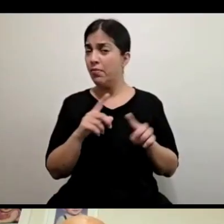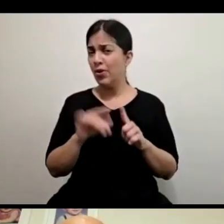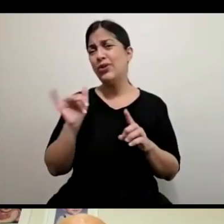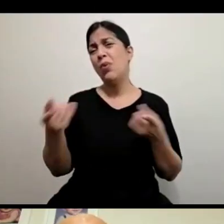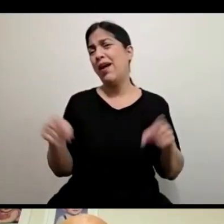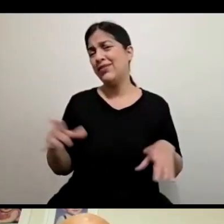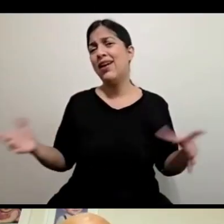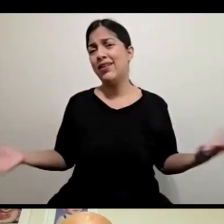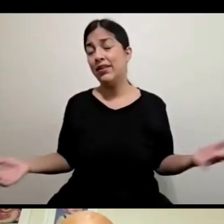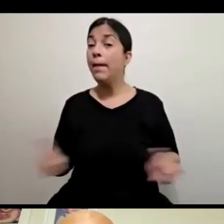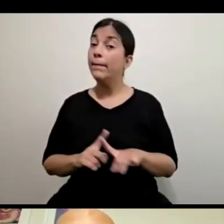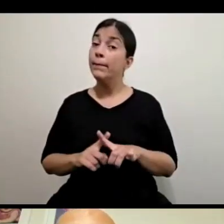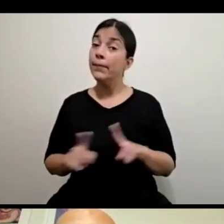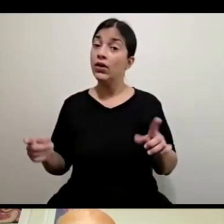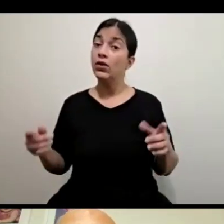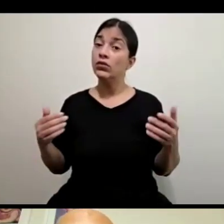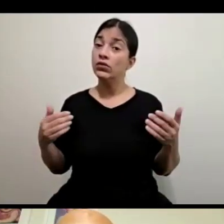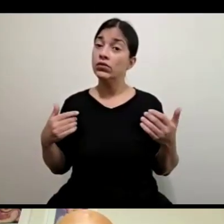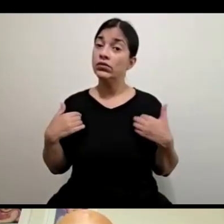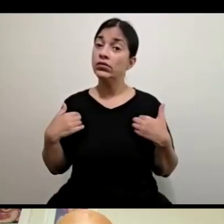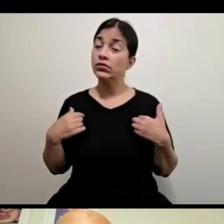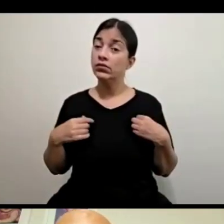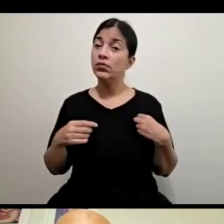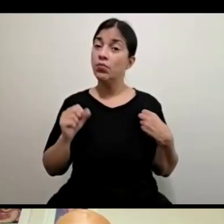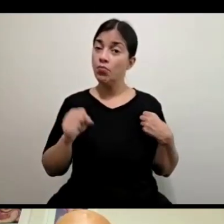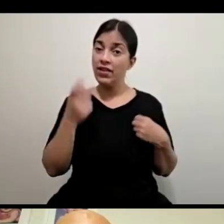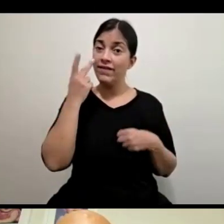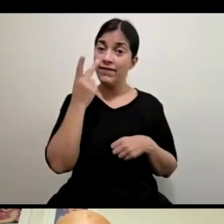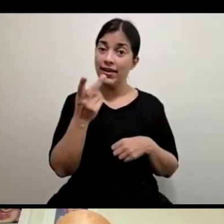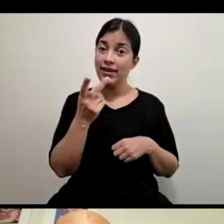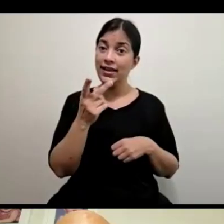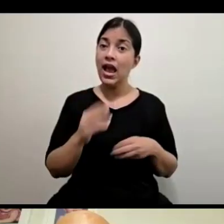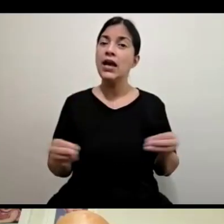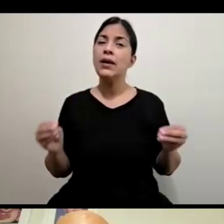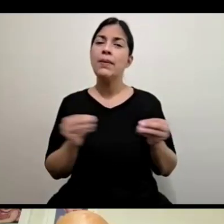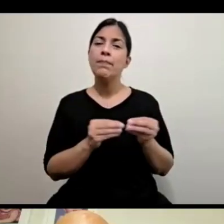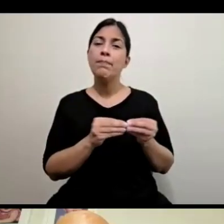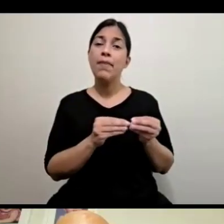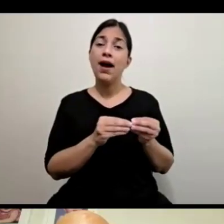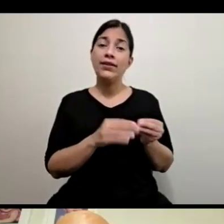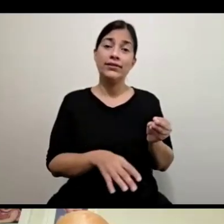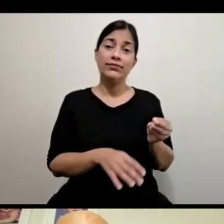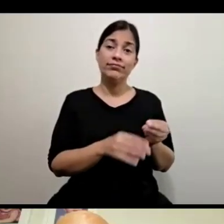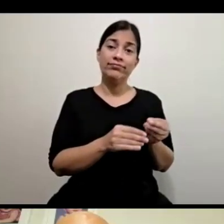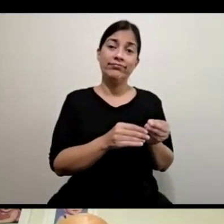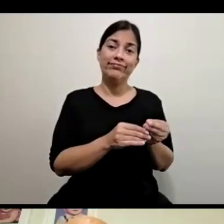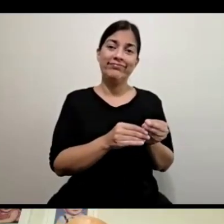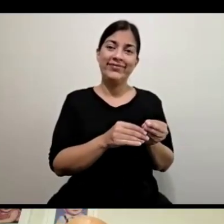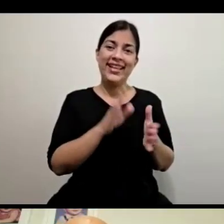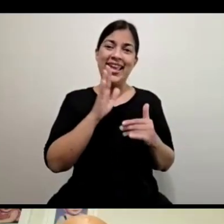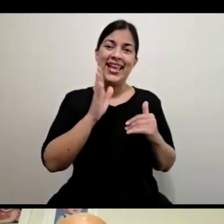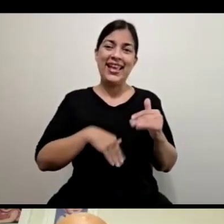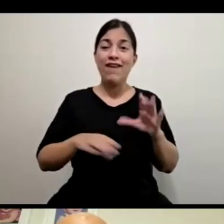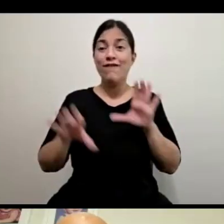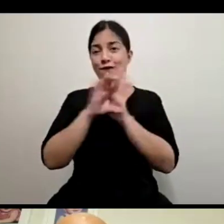Sí. Pero que ahí se puede ver que hay más hecho que lo que hay ilustrado en el libro. O sea, hay muchos más